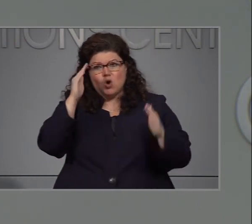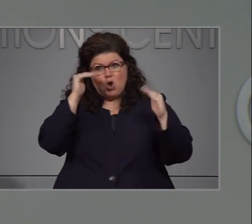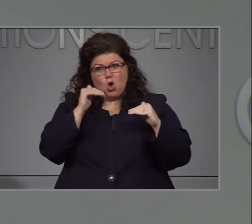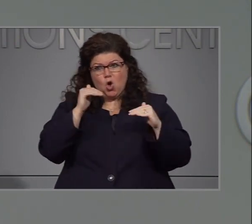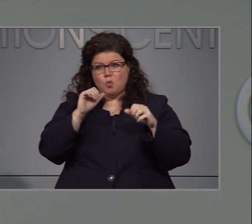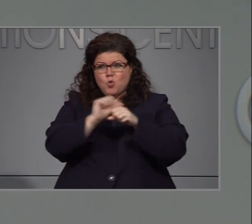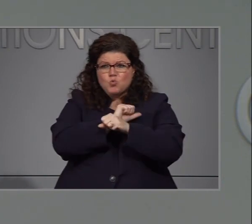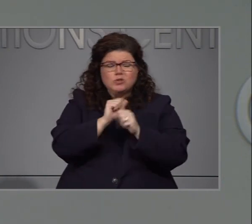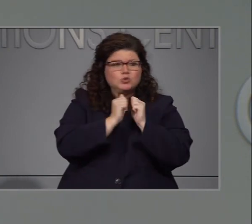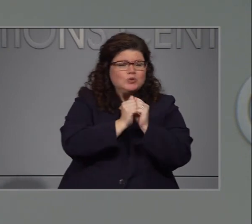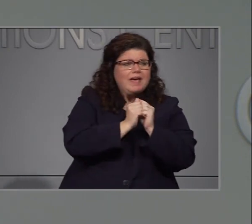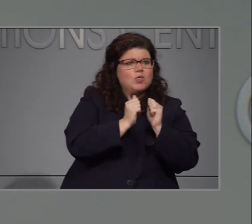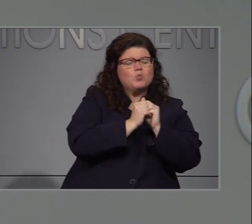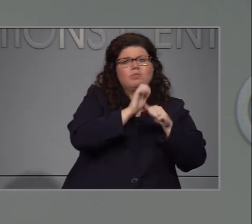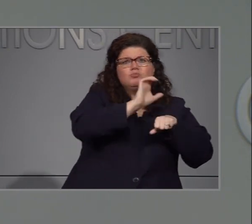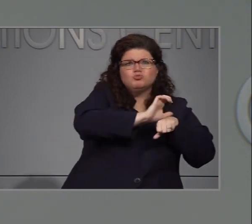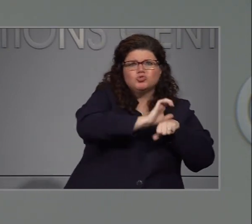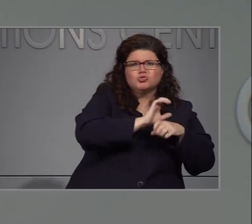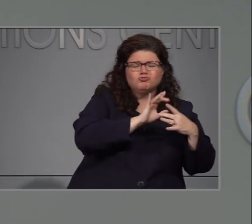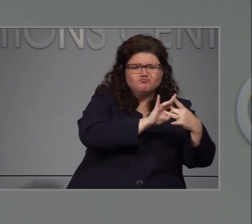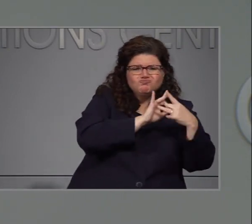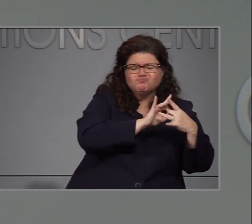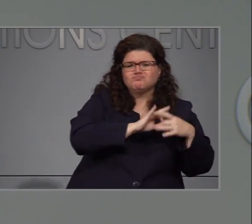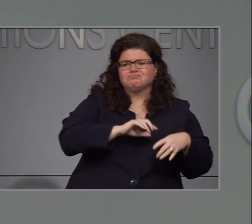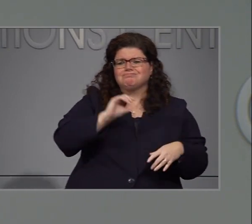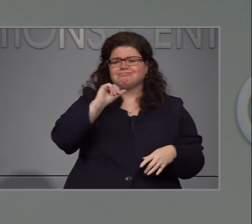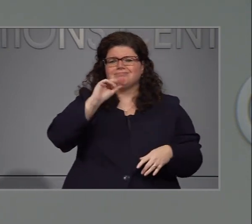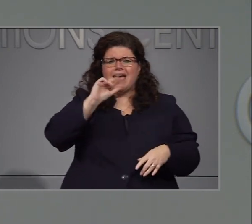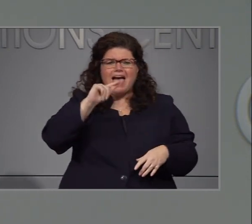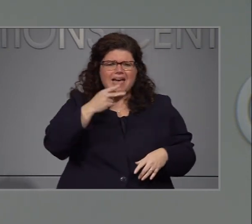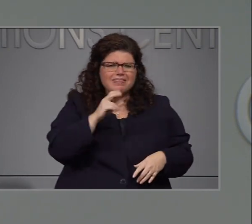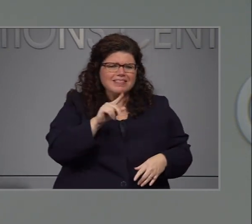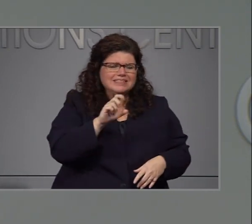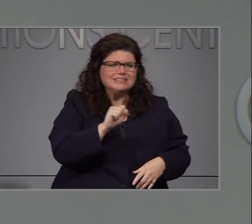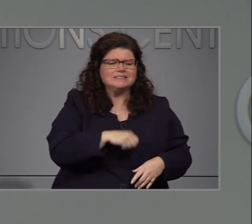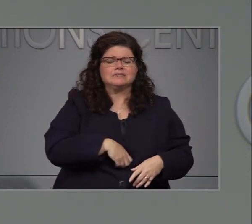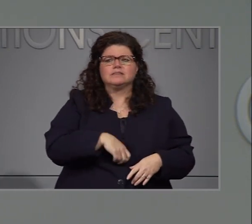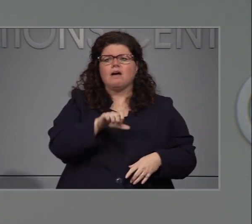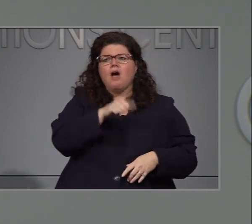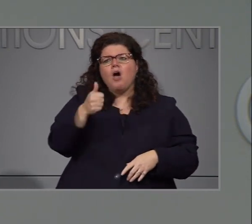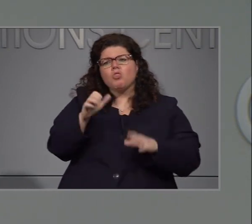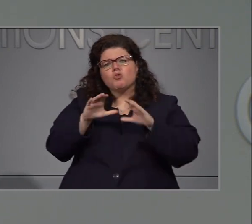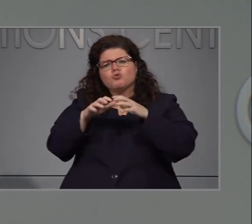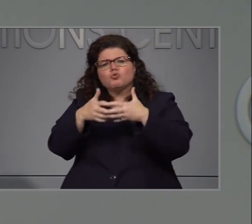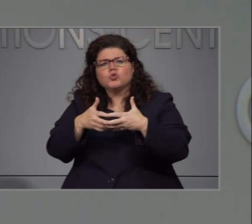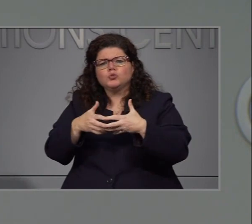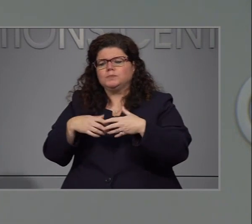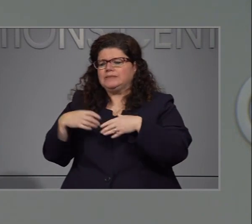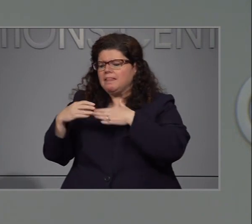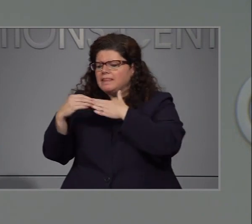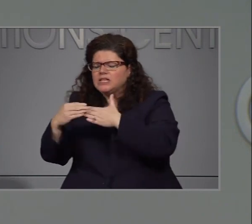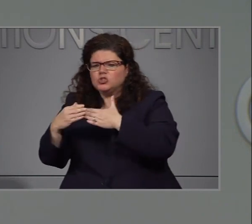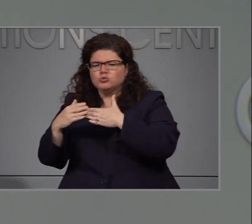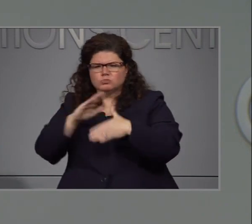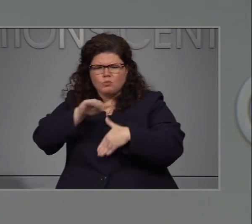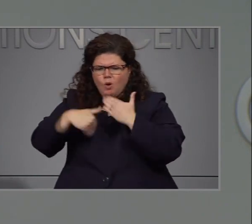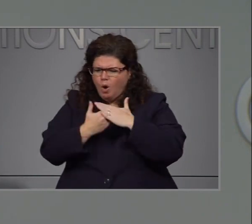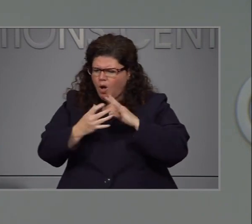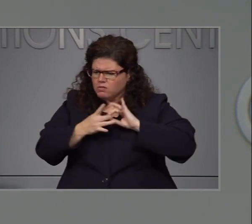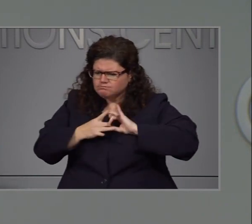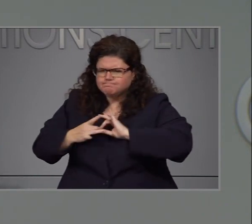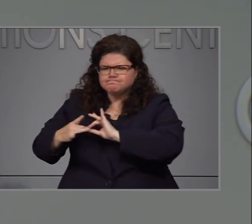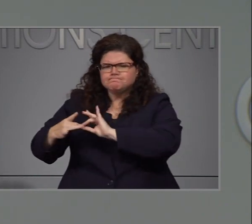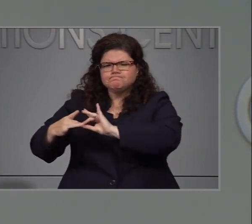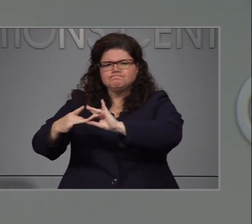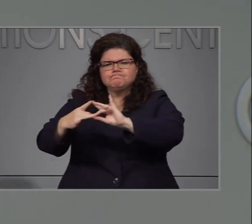de aquí en adelante es de que al trabajar con los atletas, iglesias, grupos juveniles y otros líderes de la comunidad,